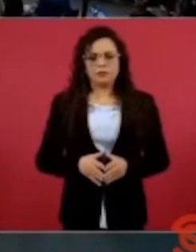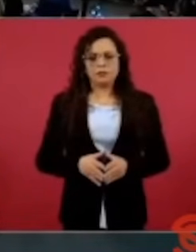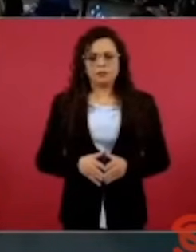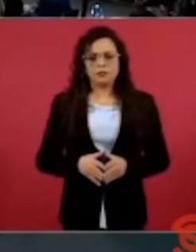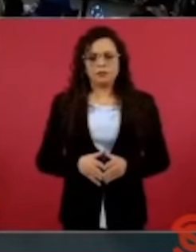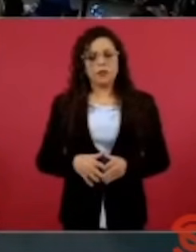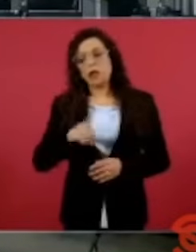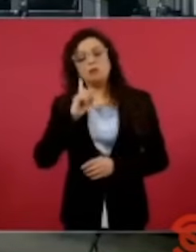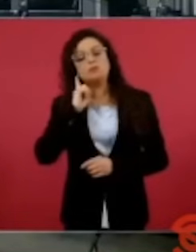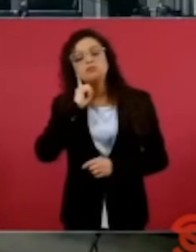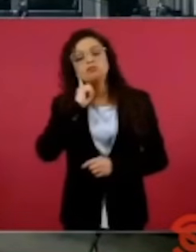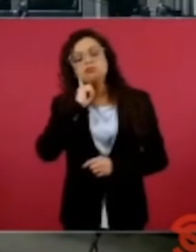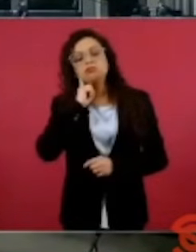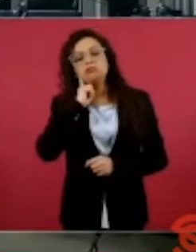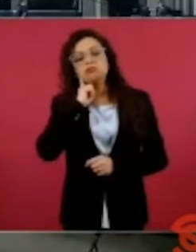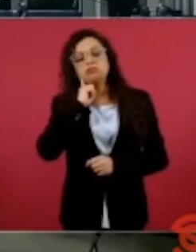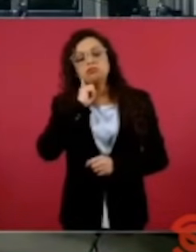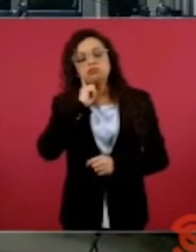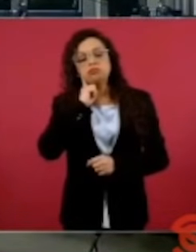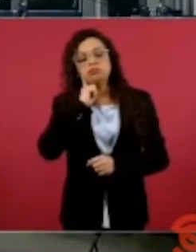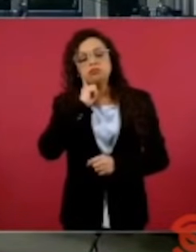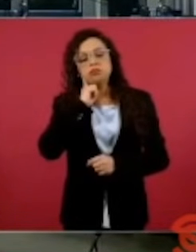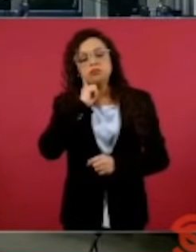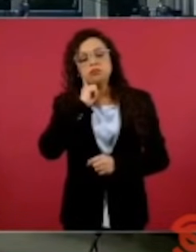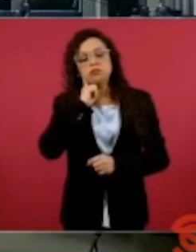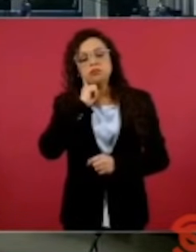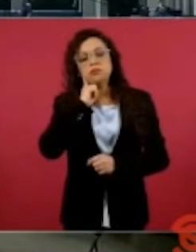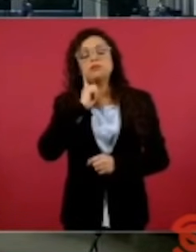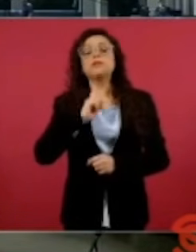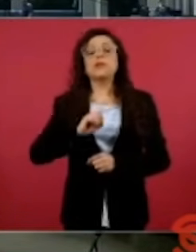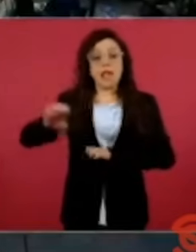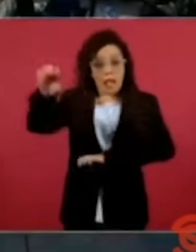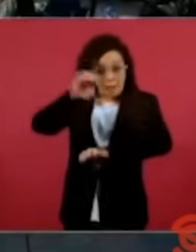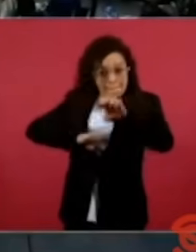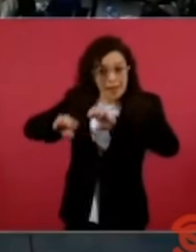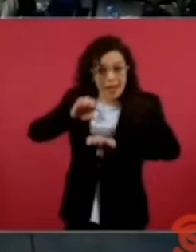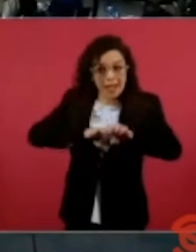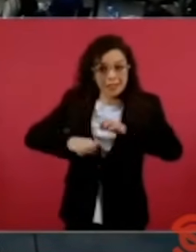casos ahí están las empresas Lo que pasa